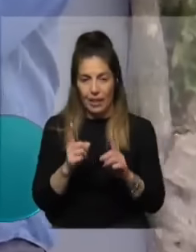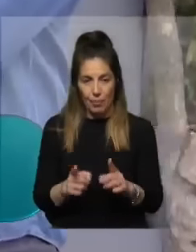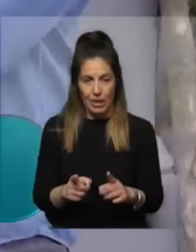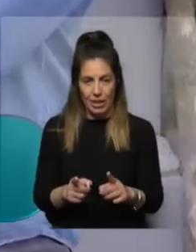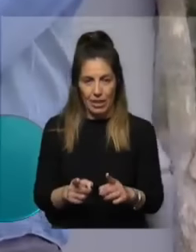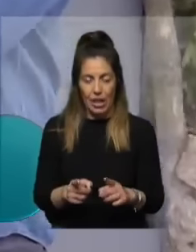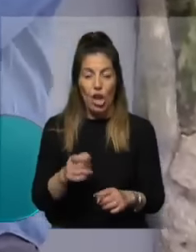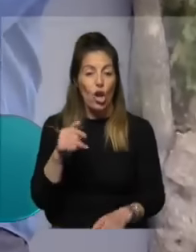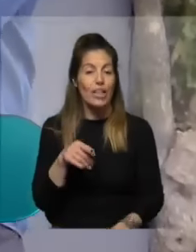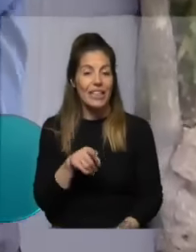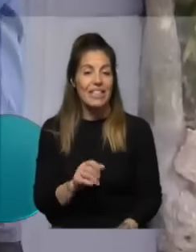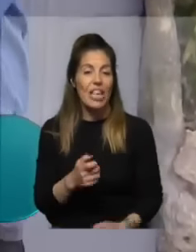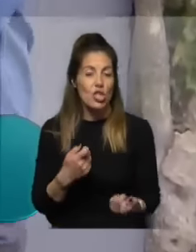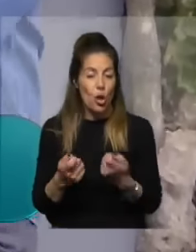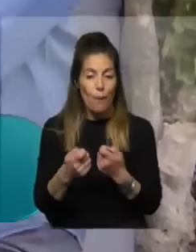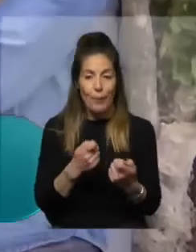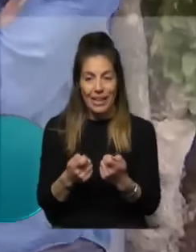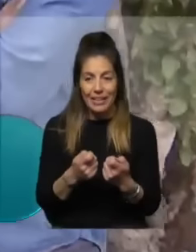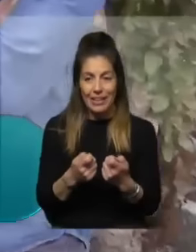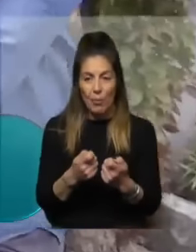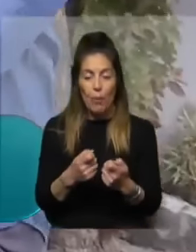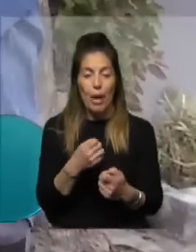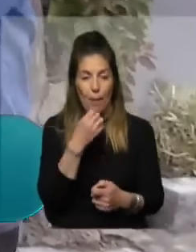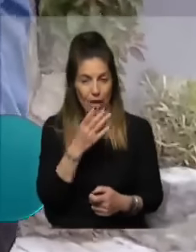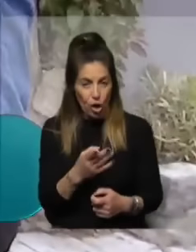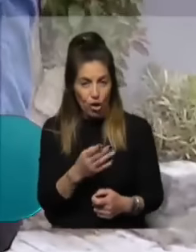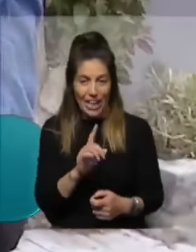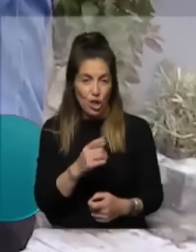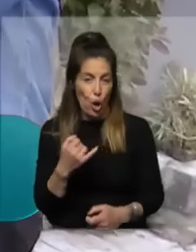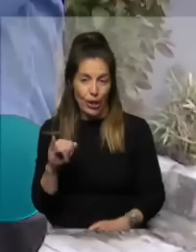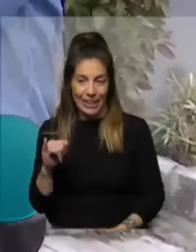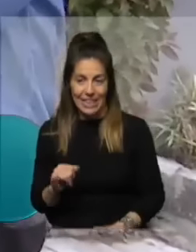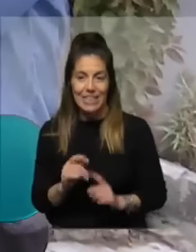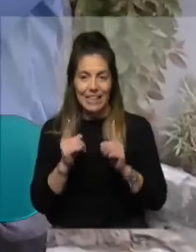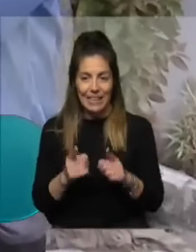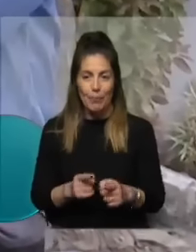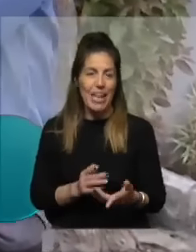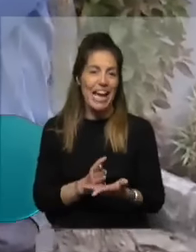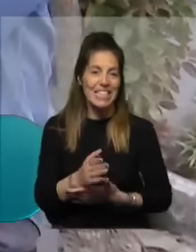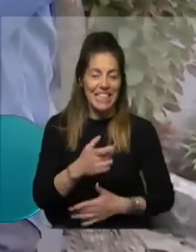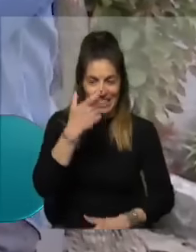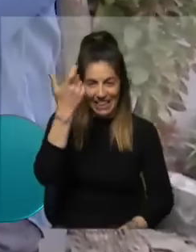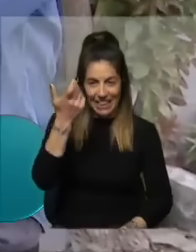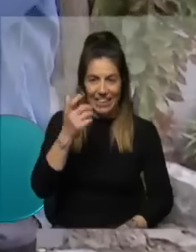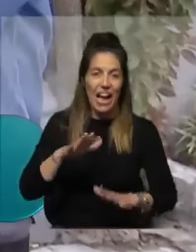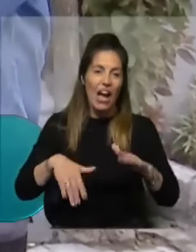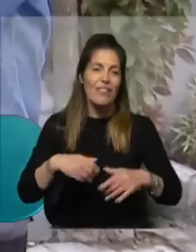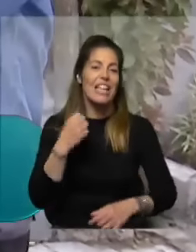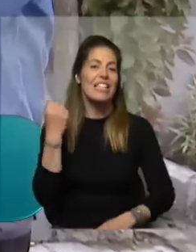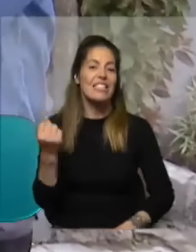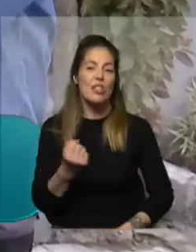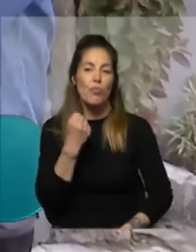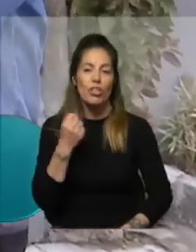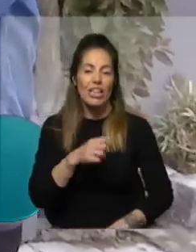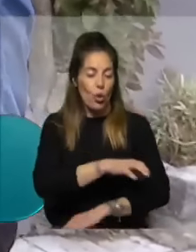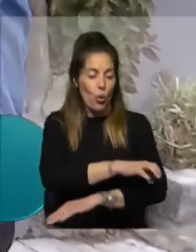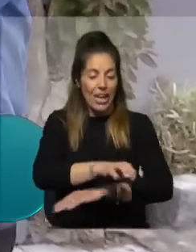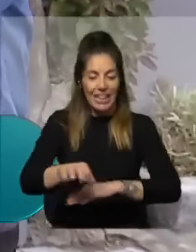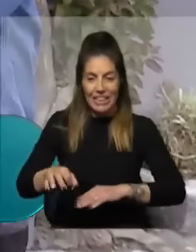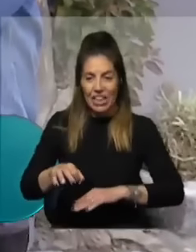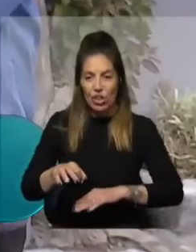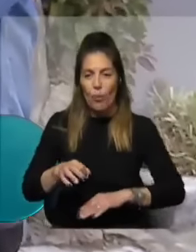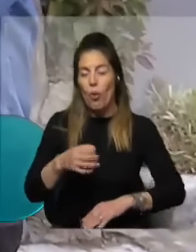lo que tiene esto, sí, son préstamos, más allá que son préstamos para la mejor y que son sin intereses, además tienen una asistencia técnica, porque a veces es importante que haya un arquitecto. Vos a veces